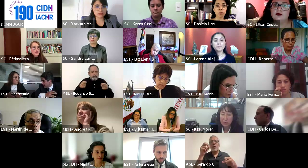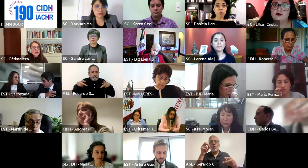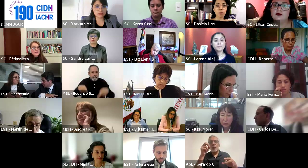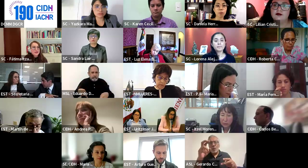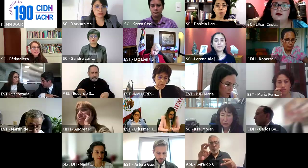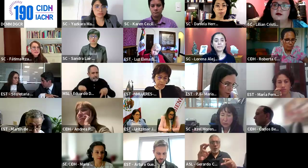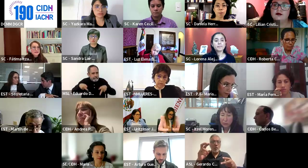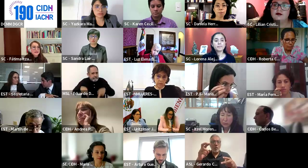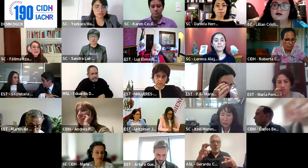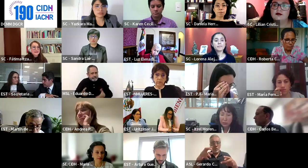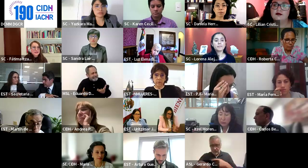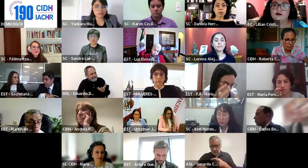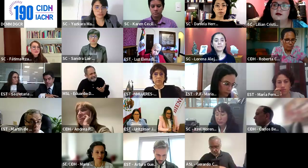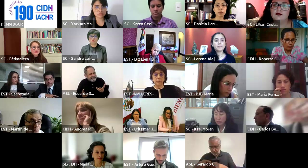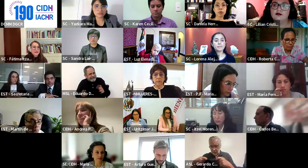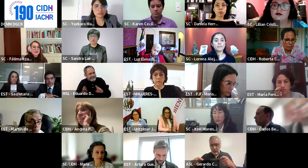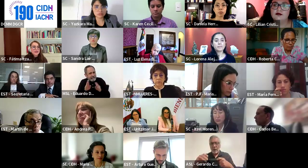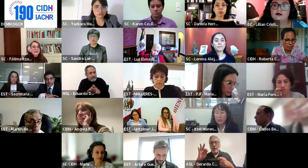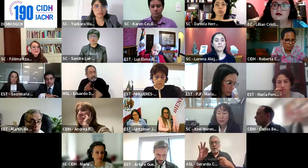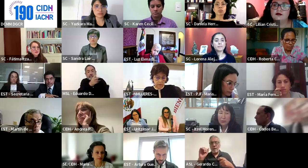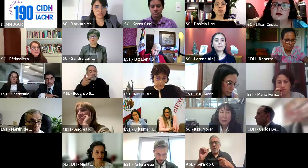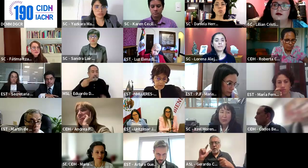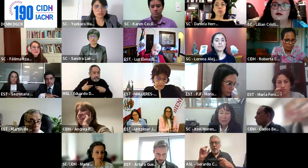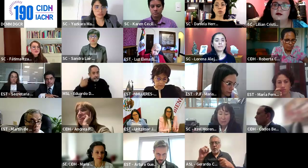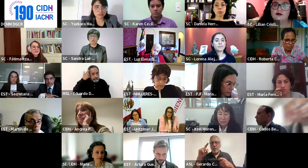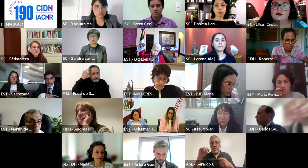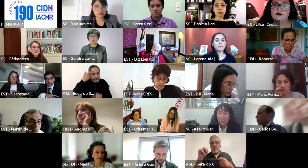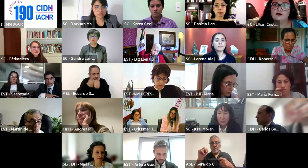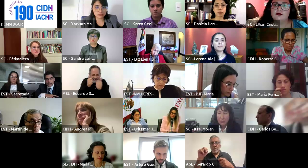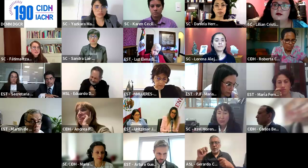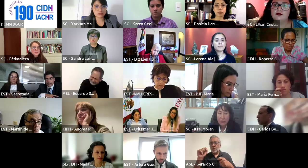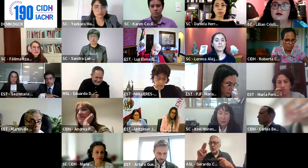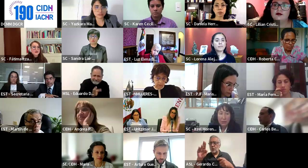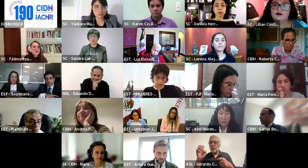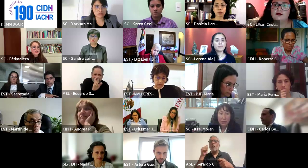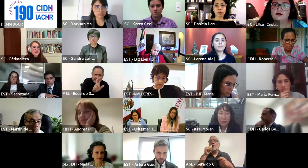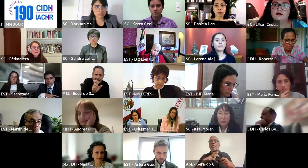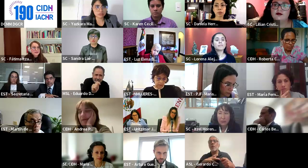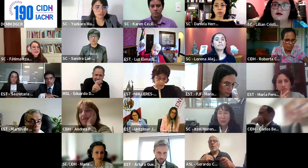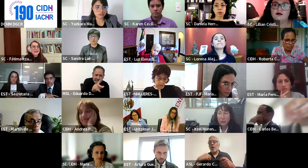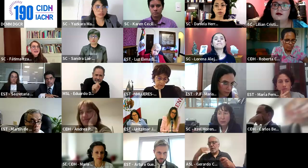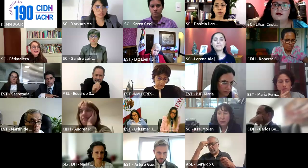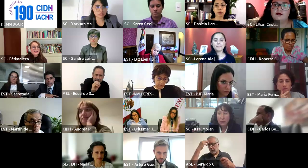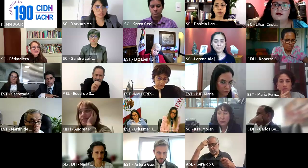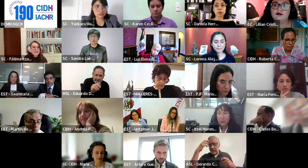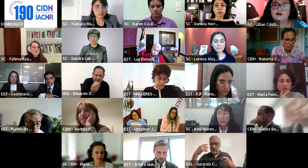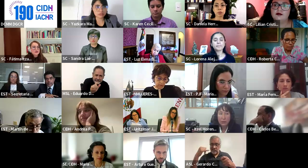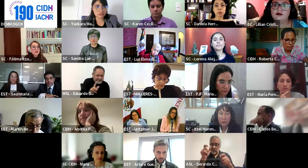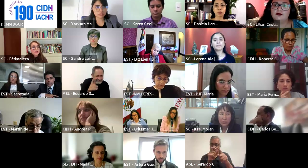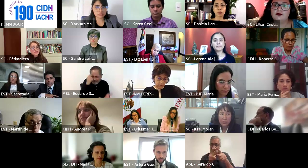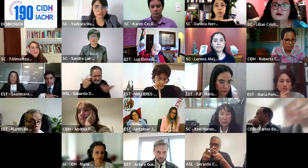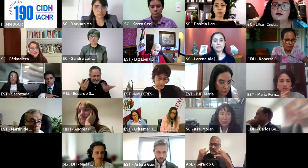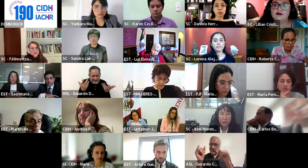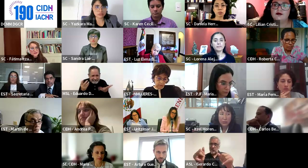contra mujeres que presenten retraso mental. Estos términos siguen siendo utilizados no solamente en la